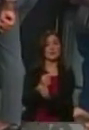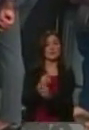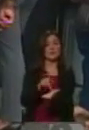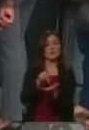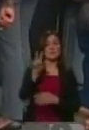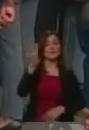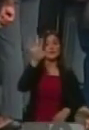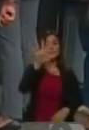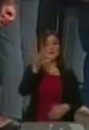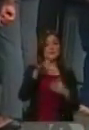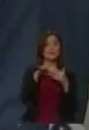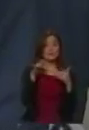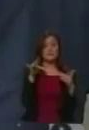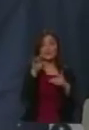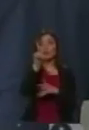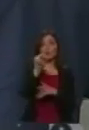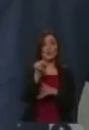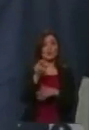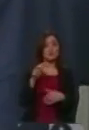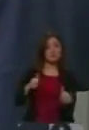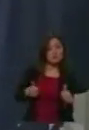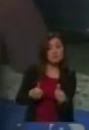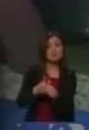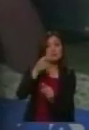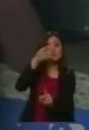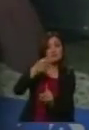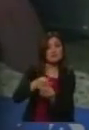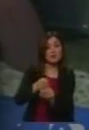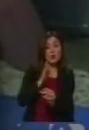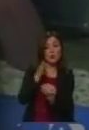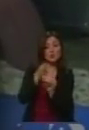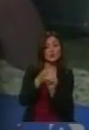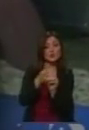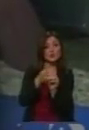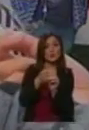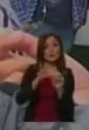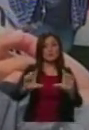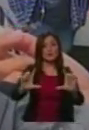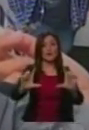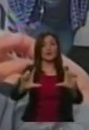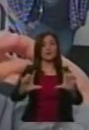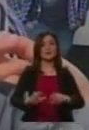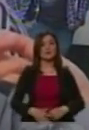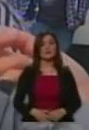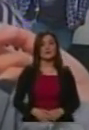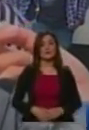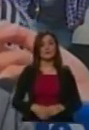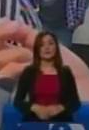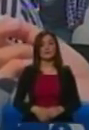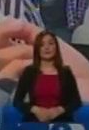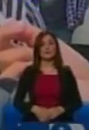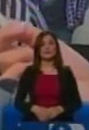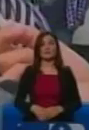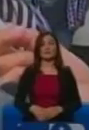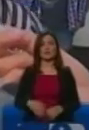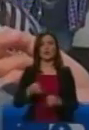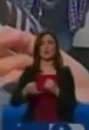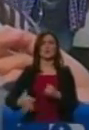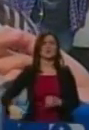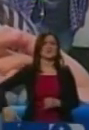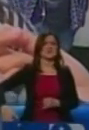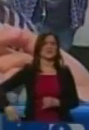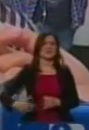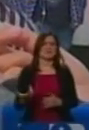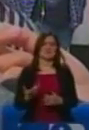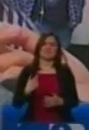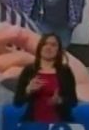de $25 por no acercarse en el mes destinado para el número de su placa. El no presentarse o sobre todo dejar al final les